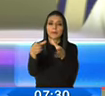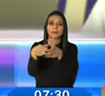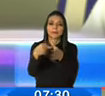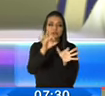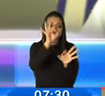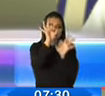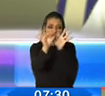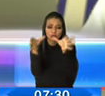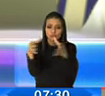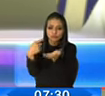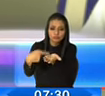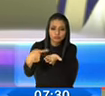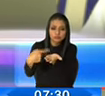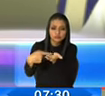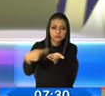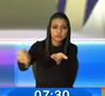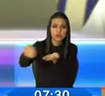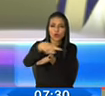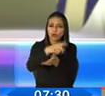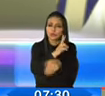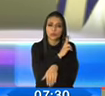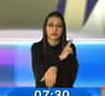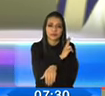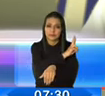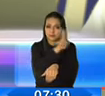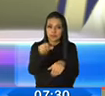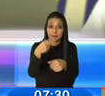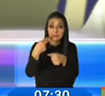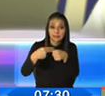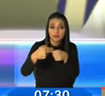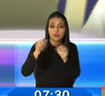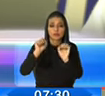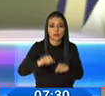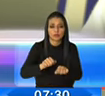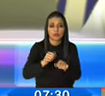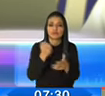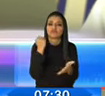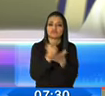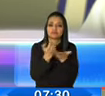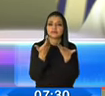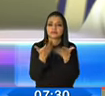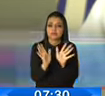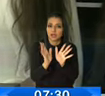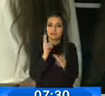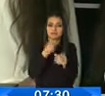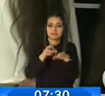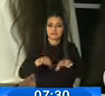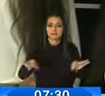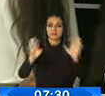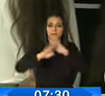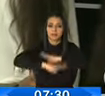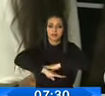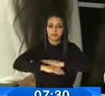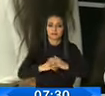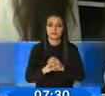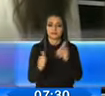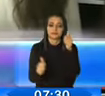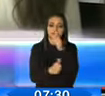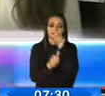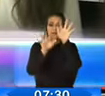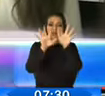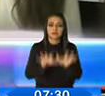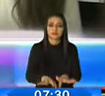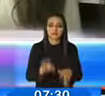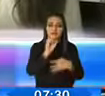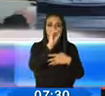comisión interinstitucional que existe entre todas las instituciones participantes para poder adjudicar finalmente esa beca. La subsecretaria general de la